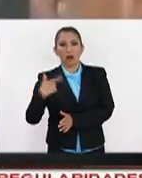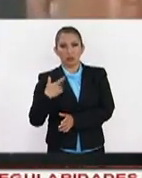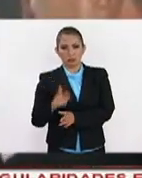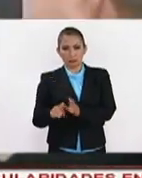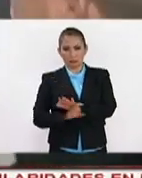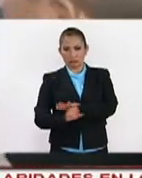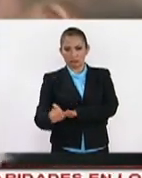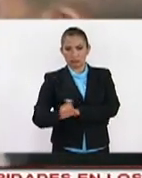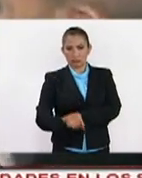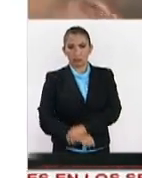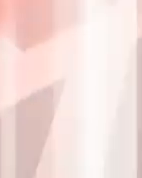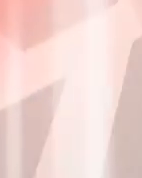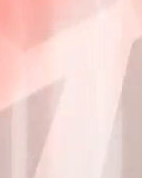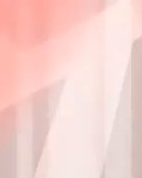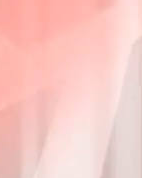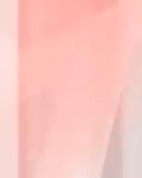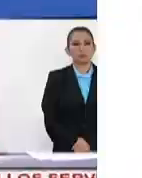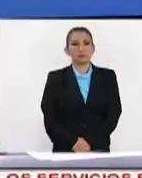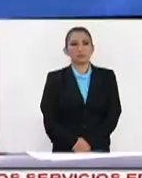tomógrafo.